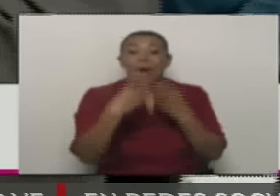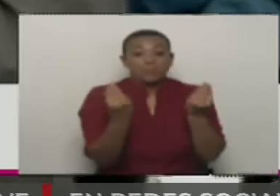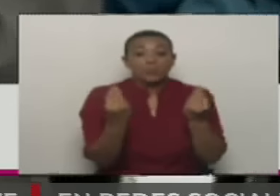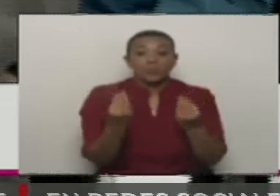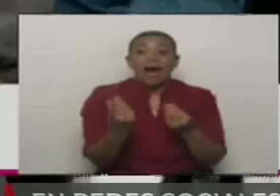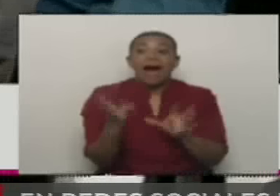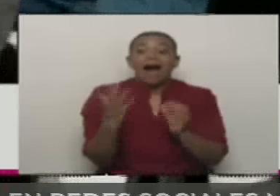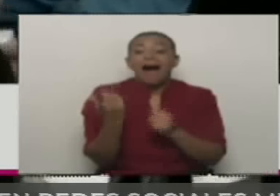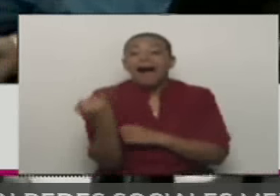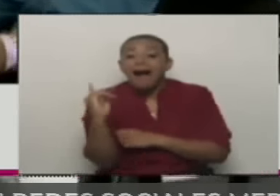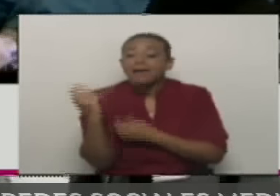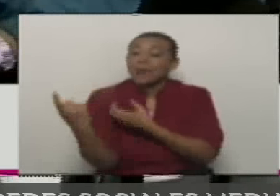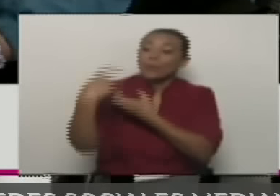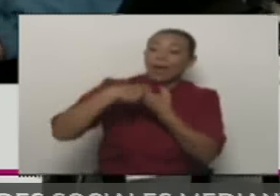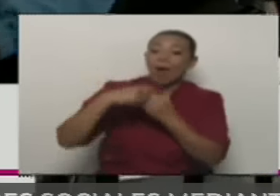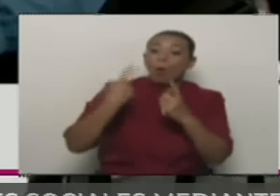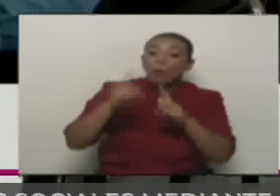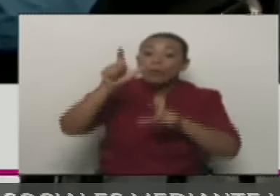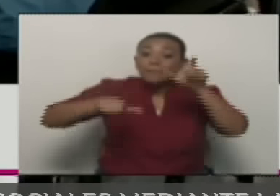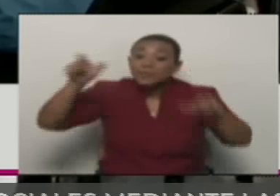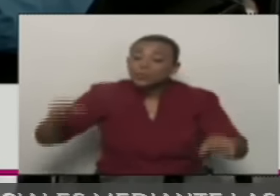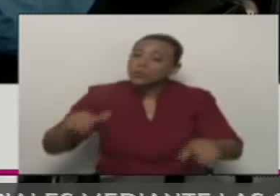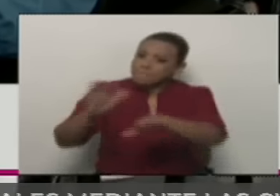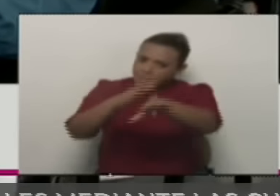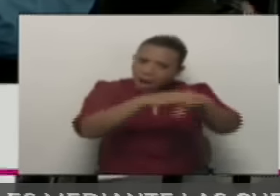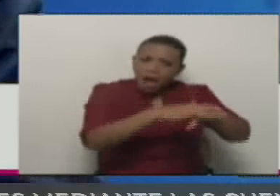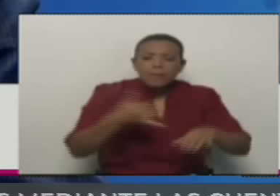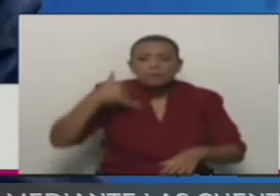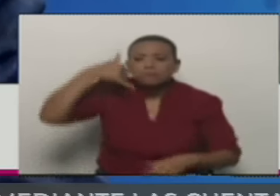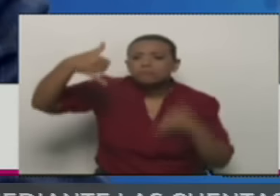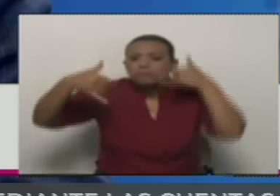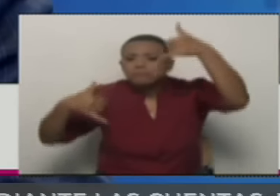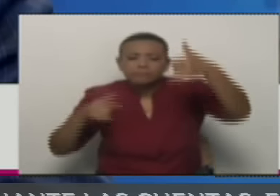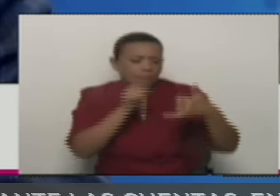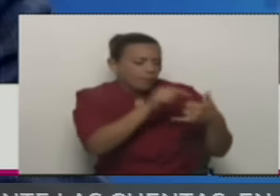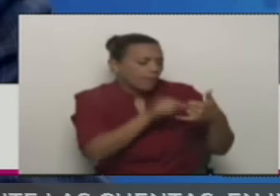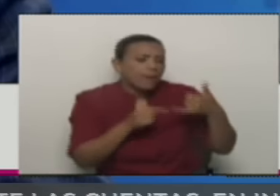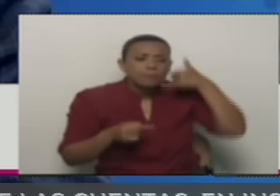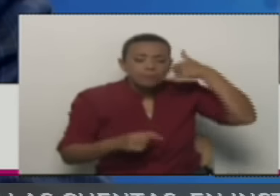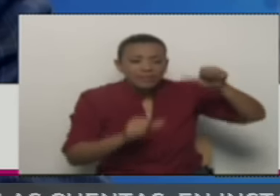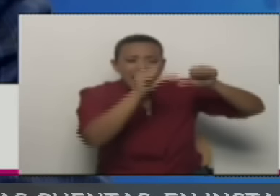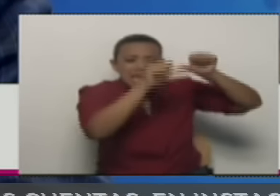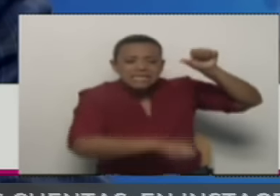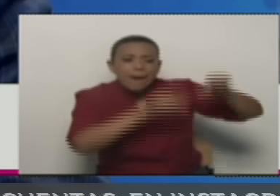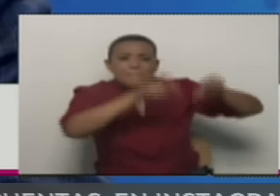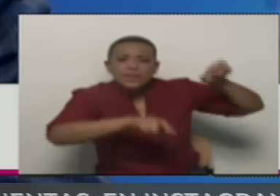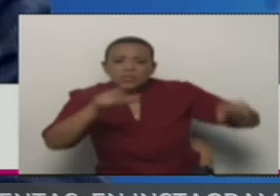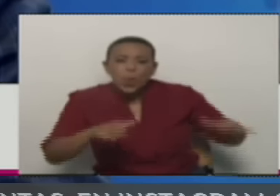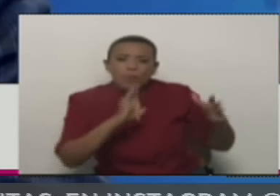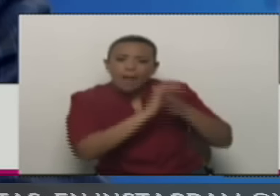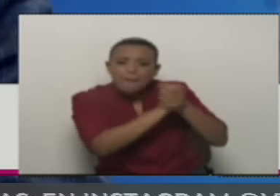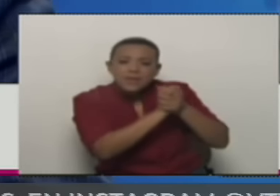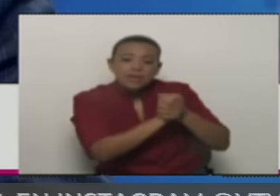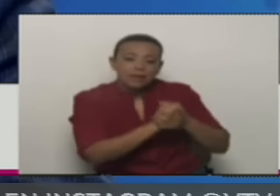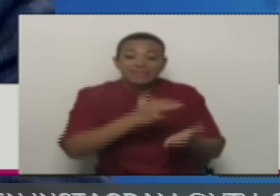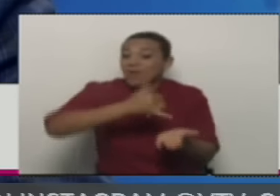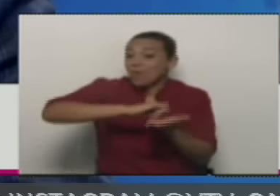compañeros. ¿Ah? A todos, llamen, agarren su teléfono. Su lista de... WhatsApp